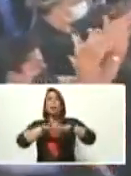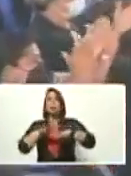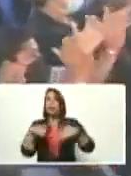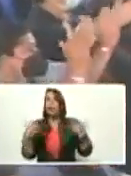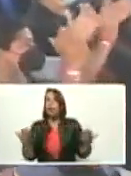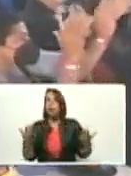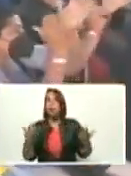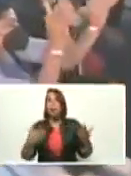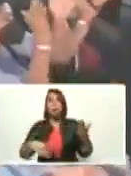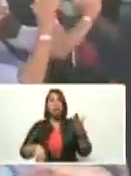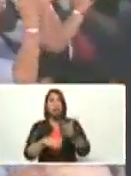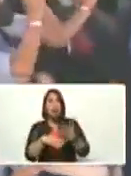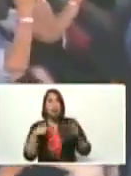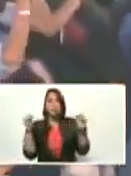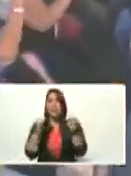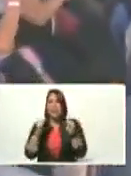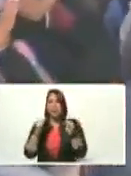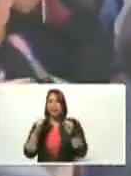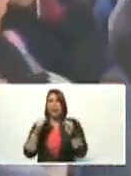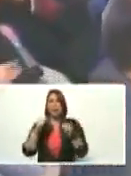para Mérida, Miranda y más allá.